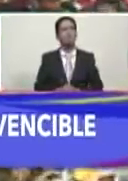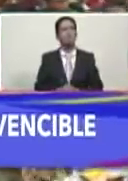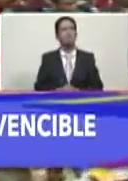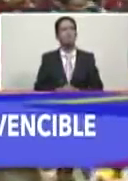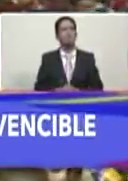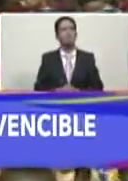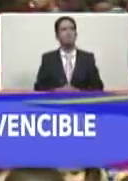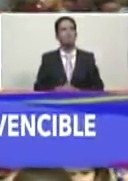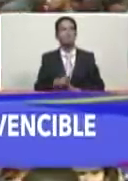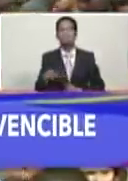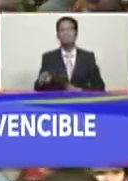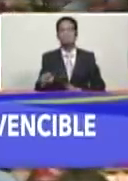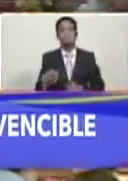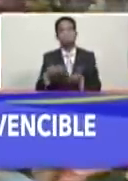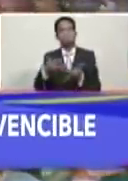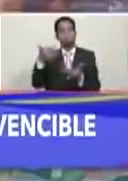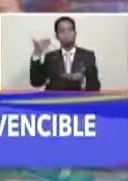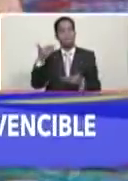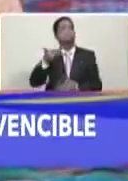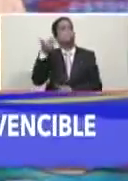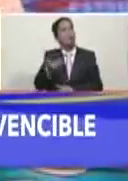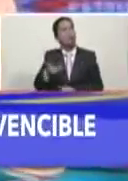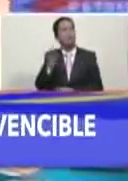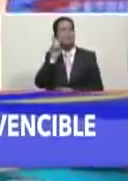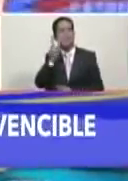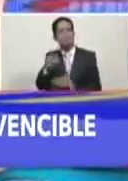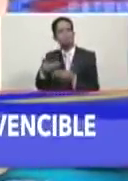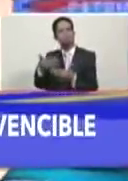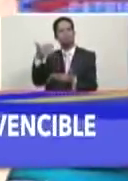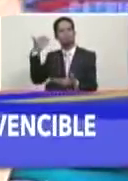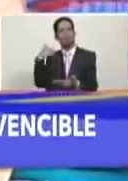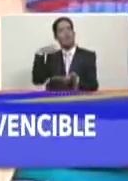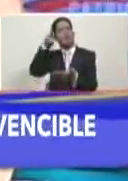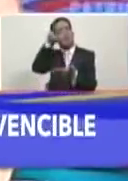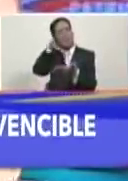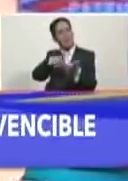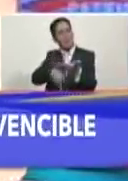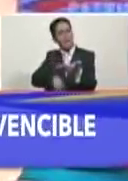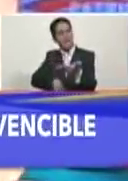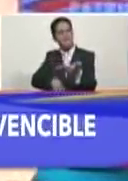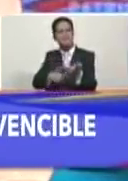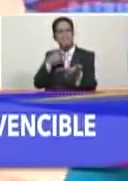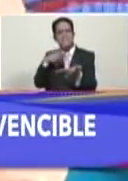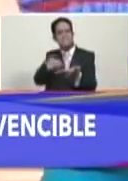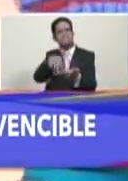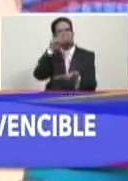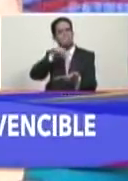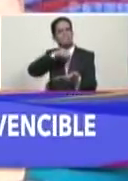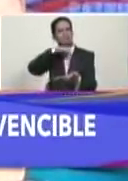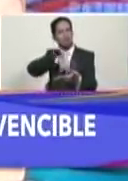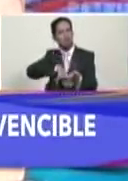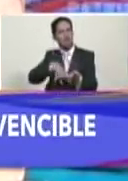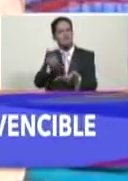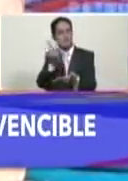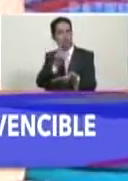Todo esto es importante, ver al pasado. Leer correctamente el pasado, entender nuestra